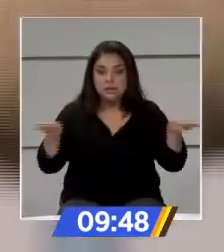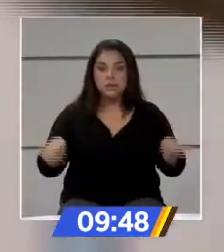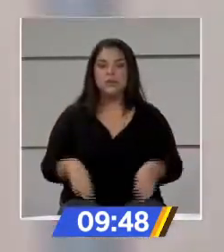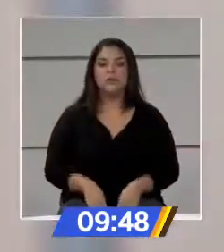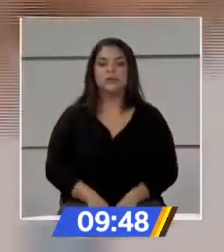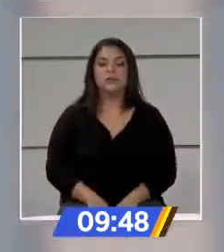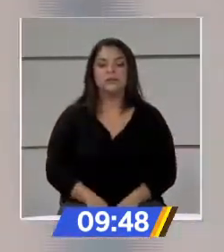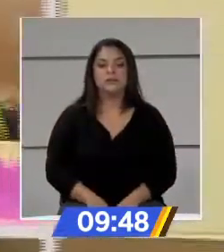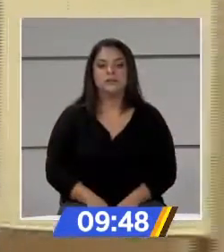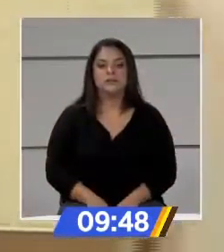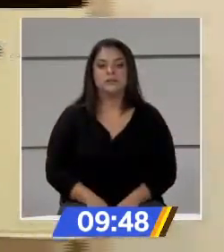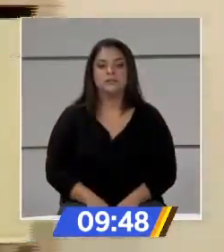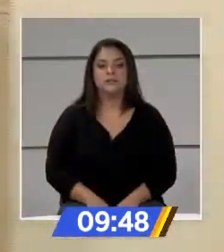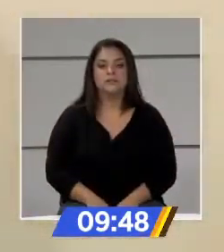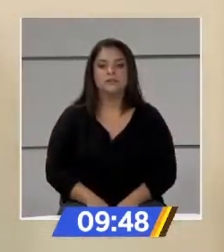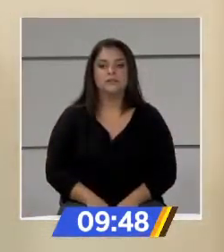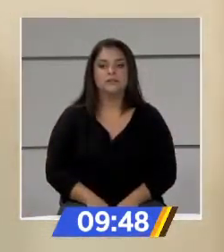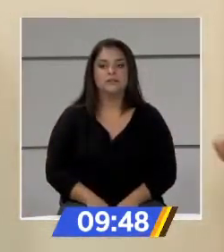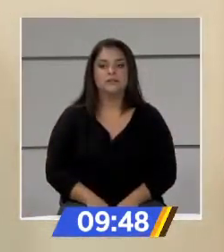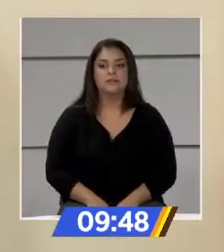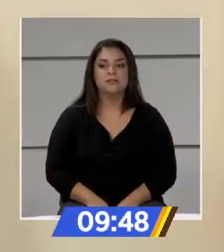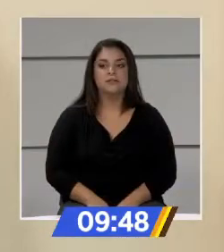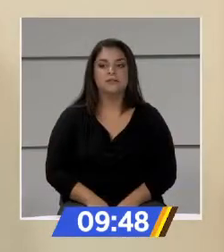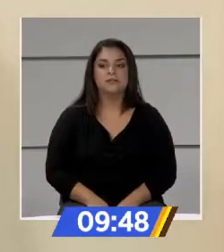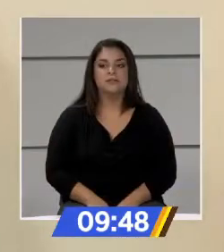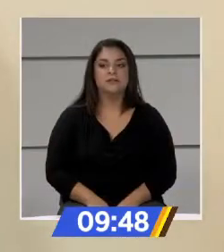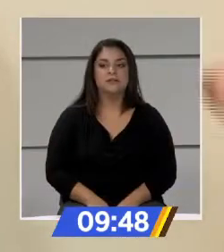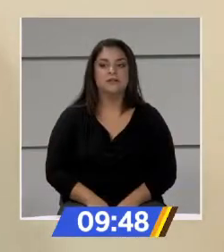Es que ya le habíamos dicho a los muchachos que ya no estábamos en el piso, Ay, pero no